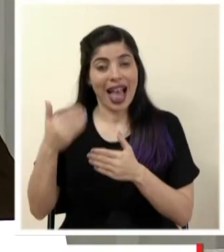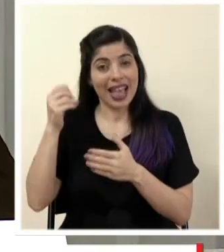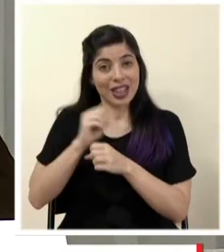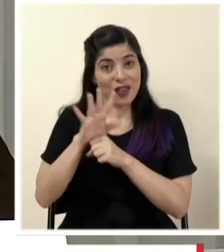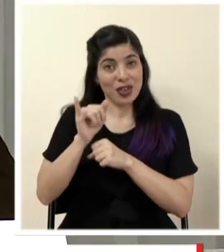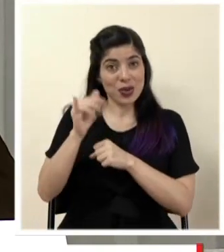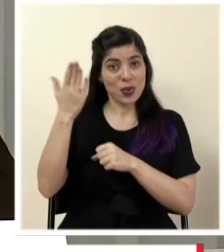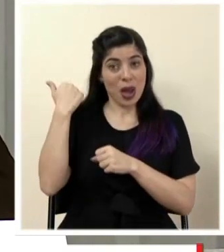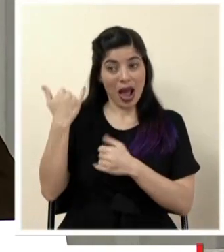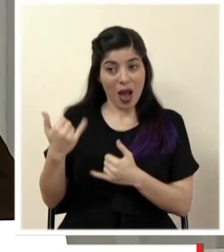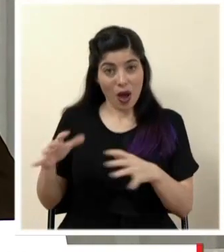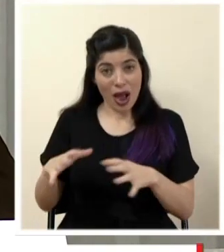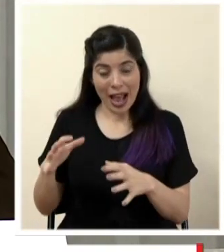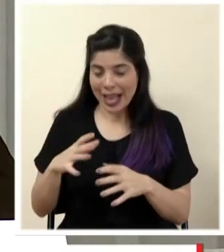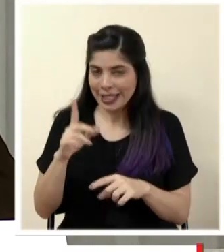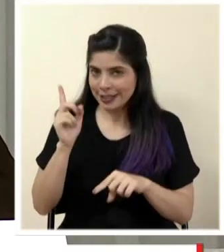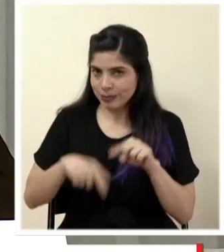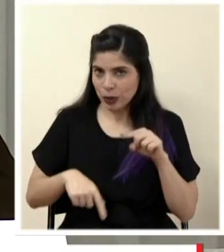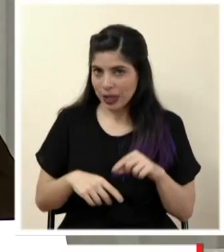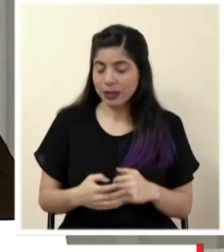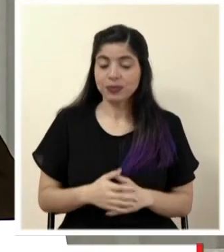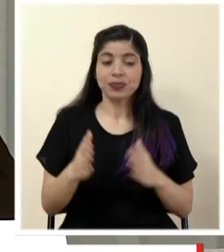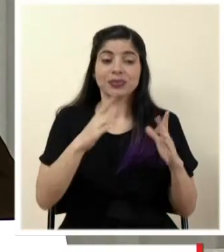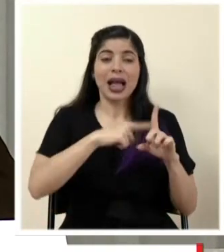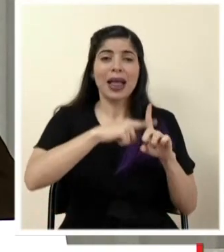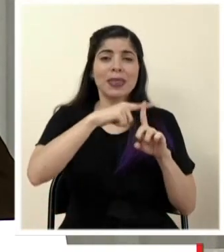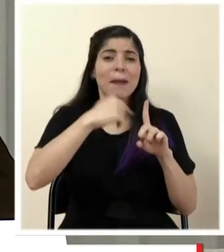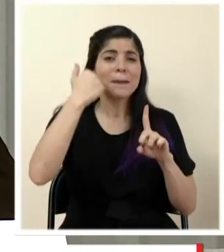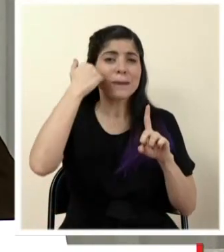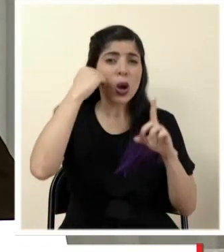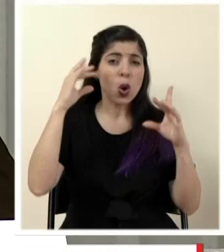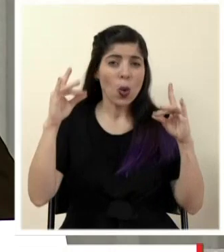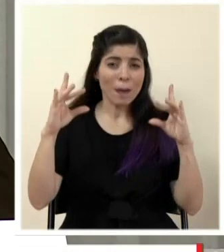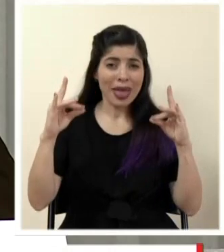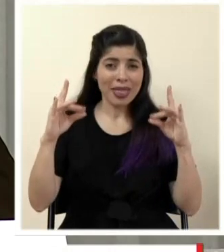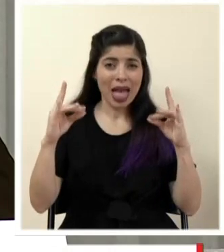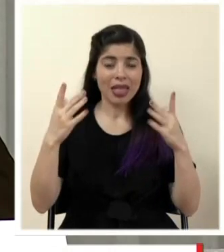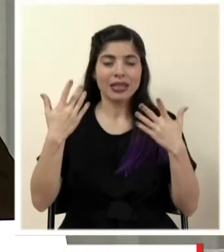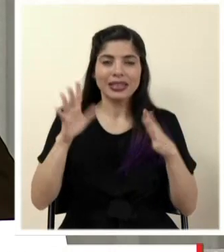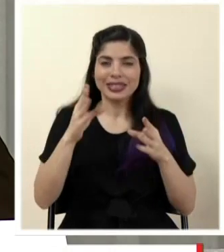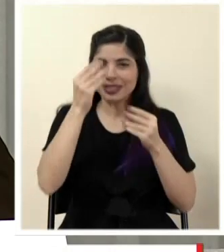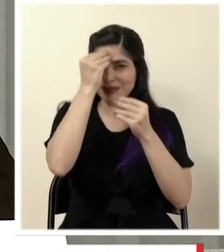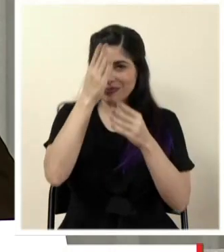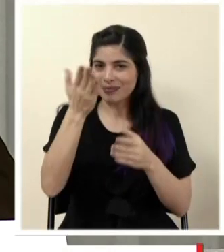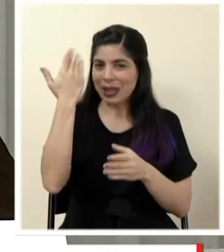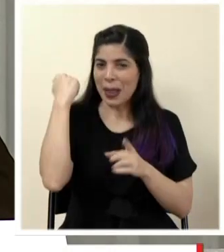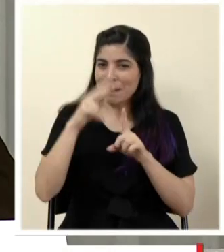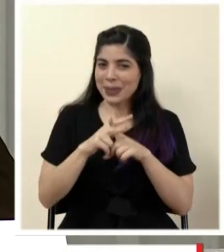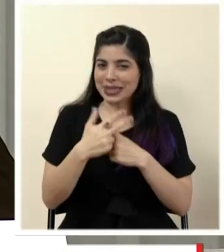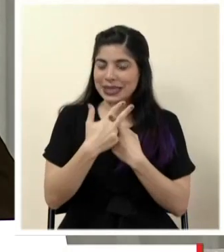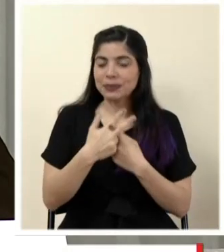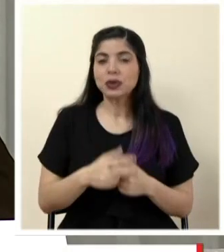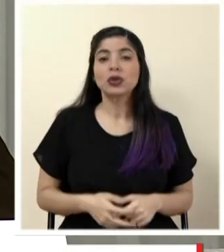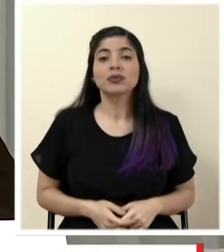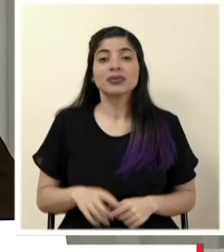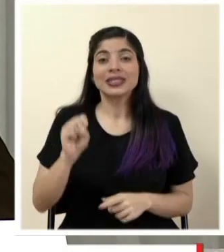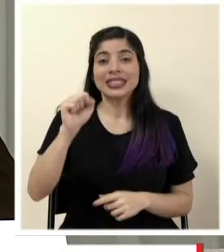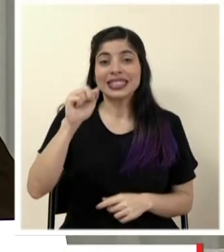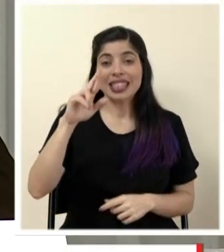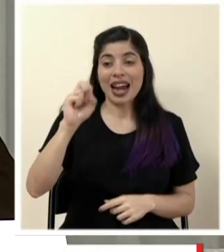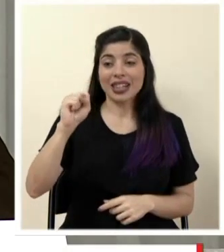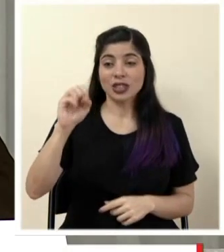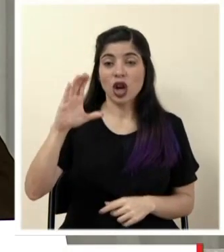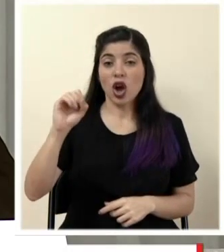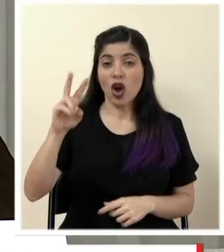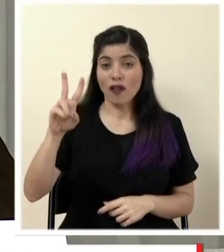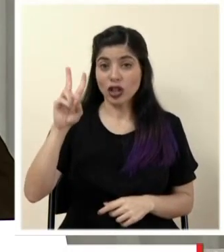COVID-19. Con respecto a la temperatura y humedad, ya eso lo habíamos indicado desde el puro inicio, cuando empezaba el SARS-CoV-2, el que provoca